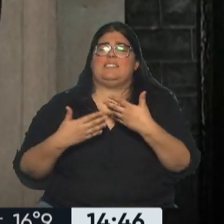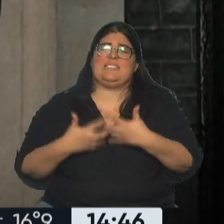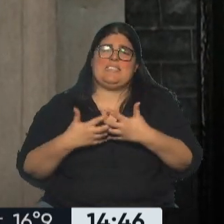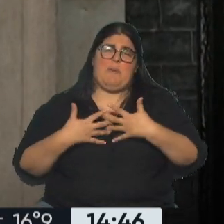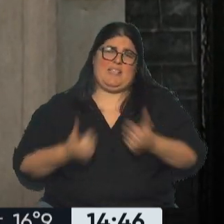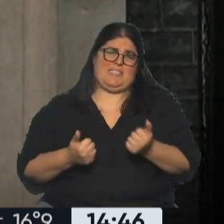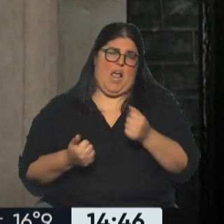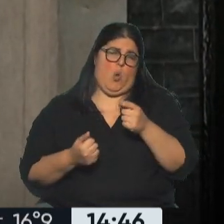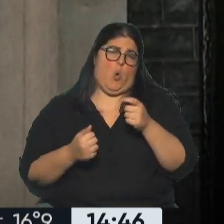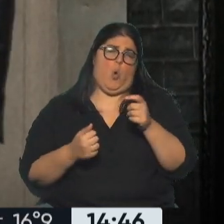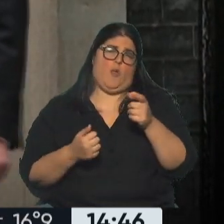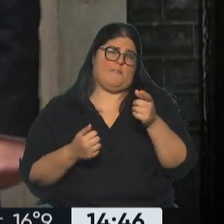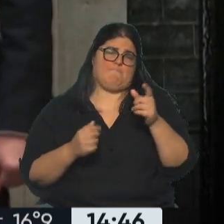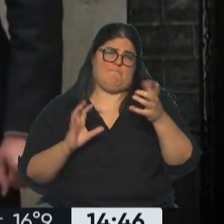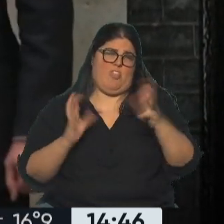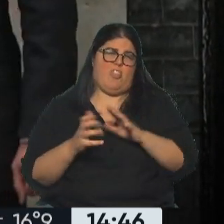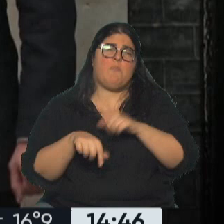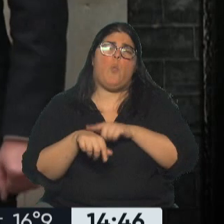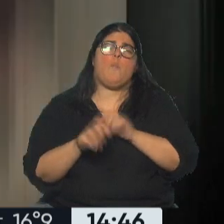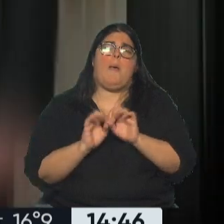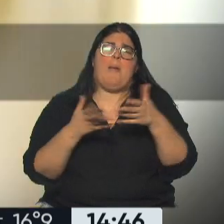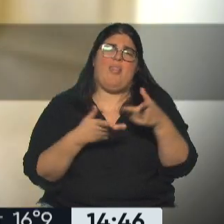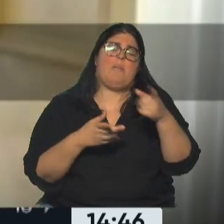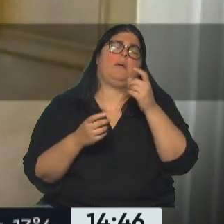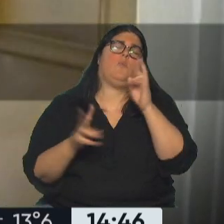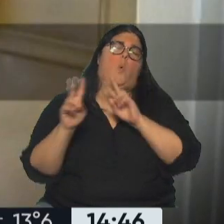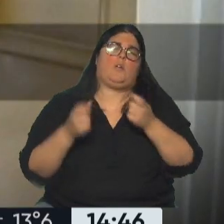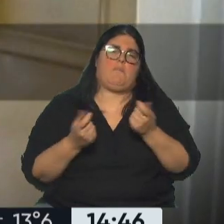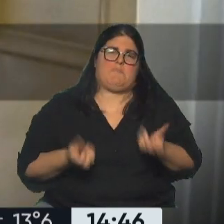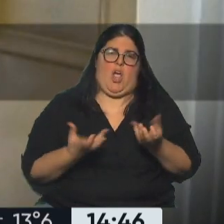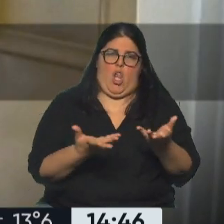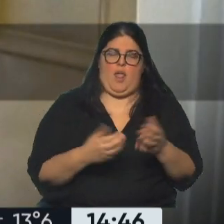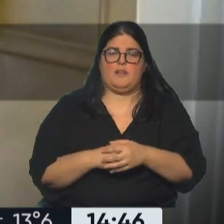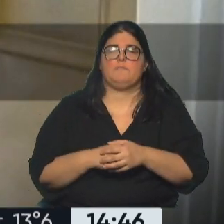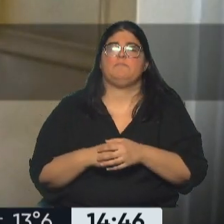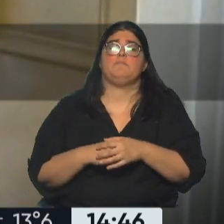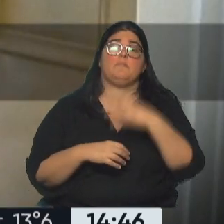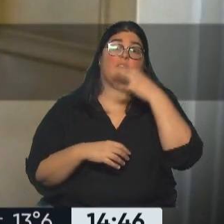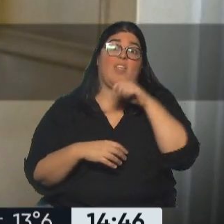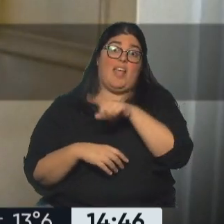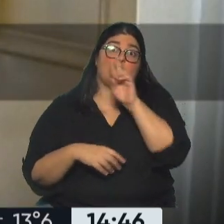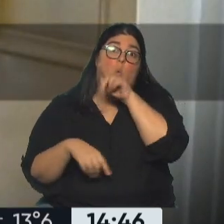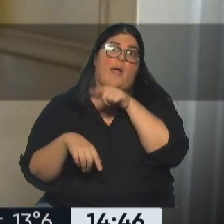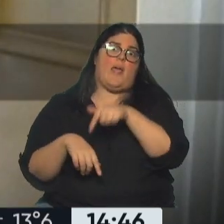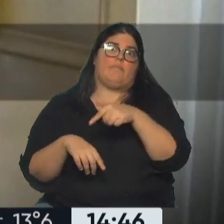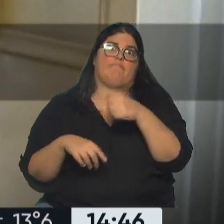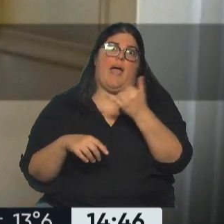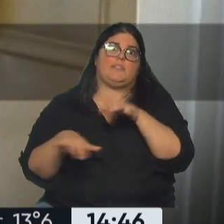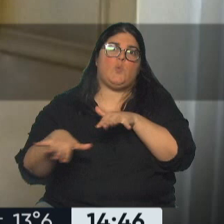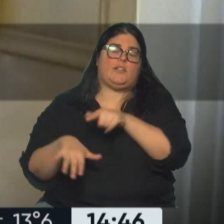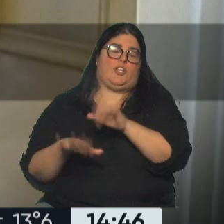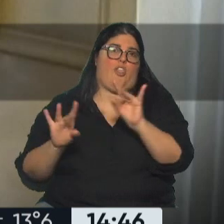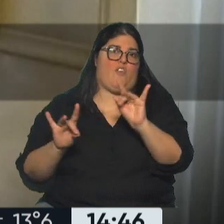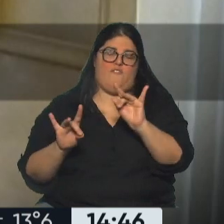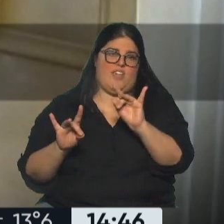fuertemente cuestionado durante la pandemia. She's certainly facing a very difficult in-tray, as people say.